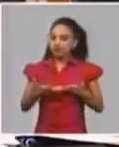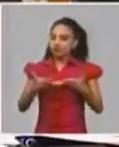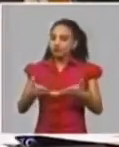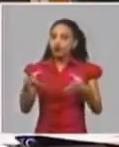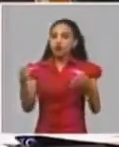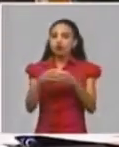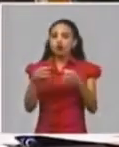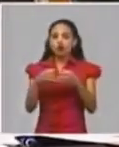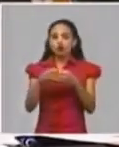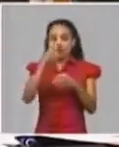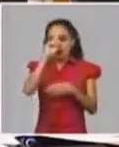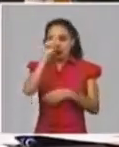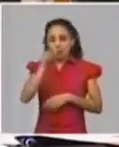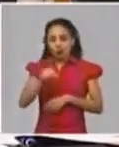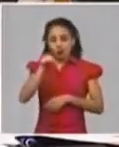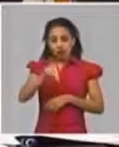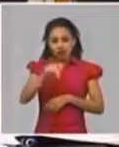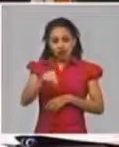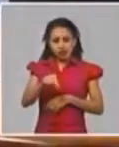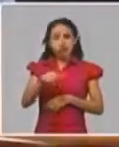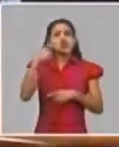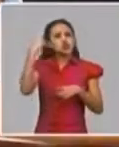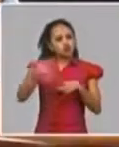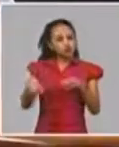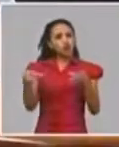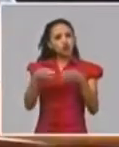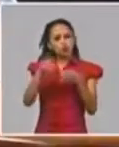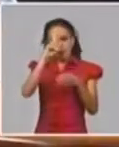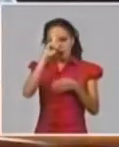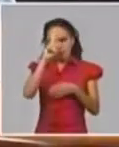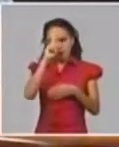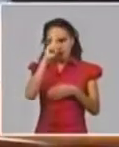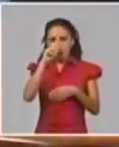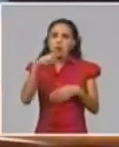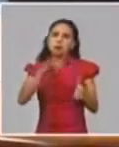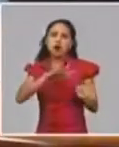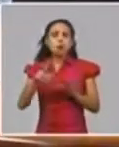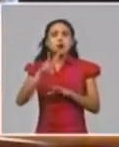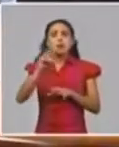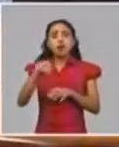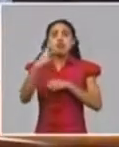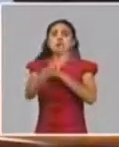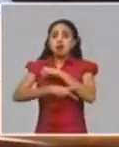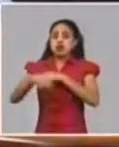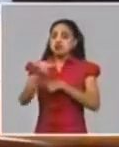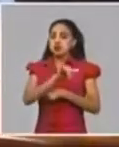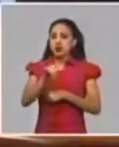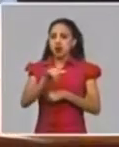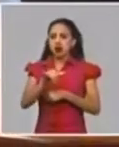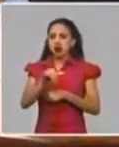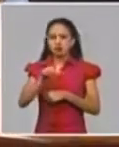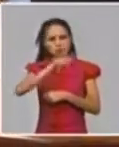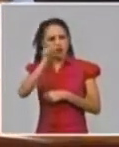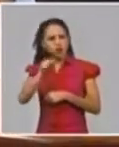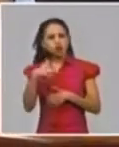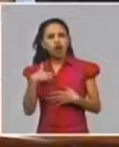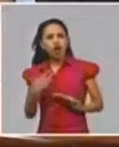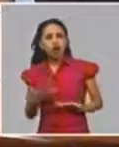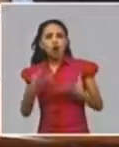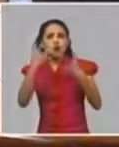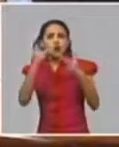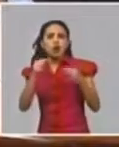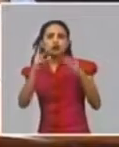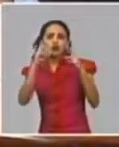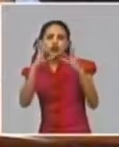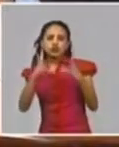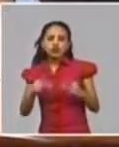médica que está en Sudáfrica, como la que está en más de 20 países. Doctor, ¿cuáles resultados se han obtenido hasta ahora? ¿Qué impresiones hay